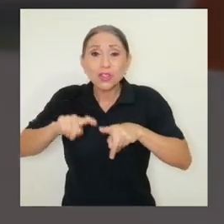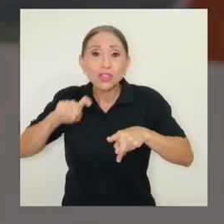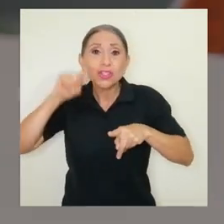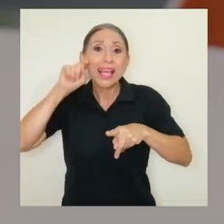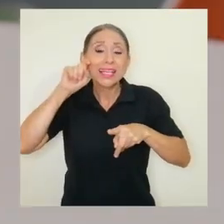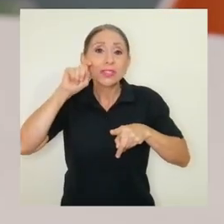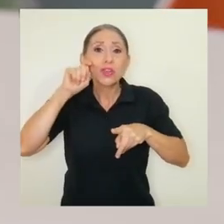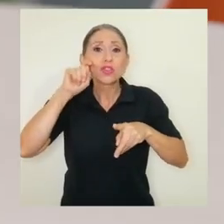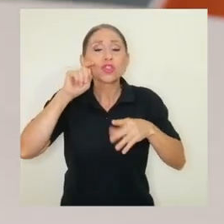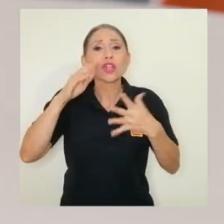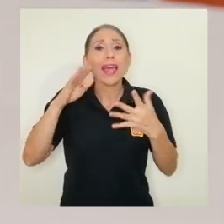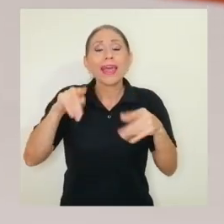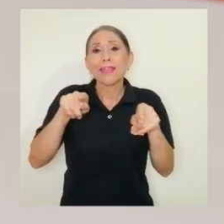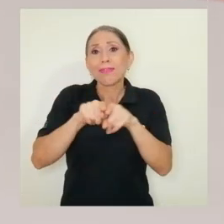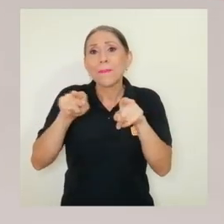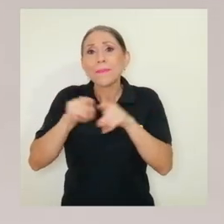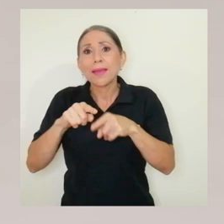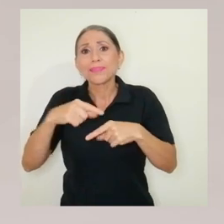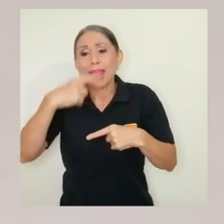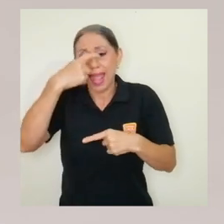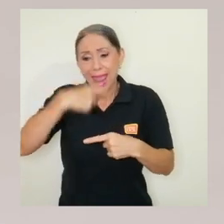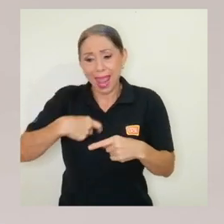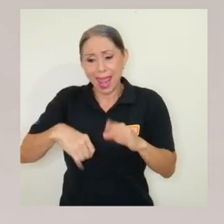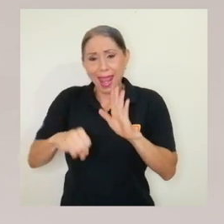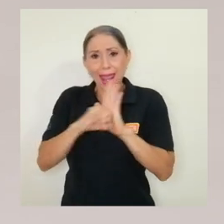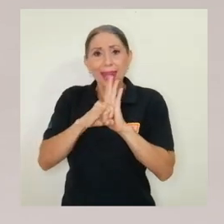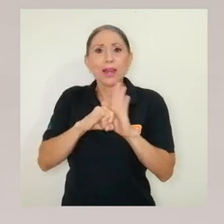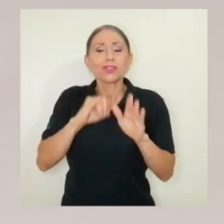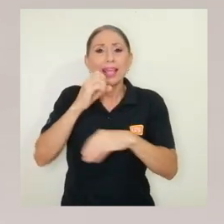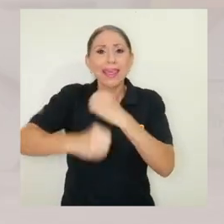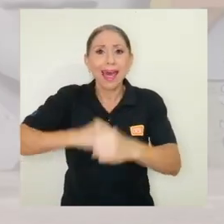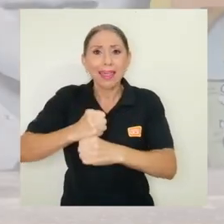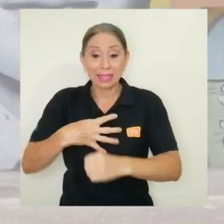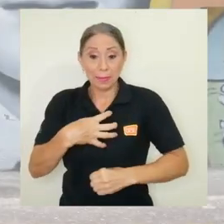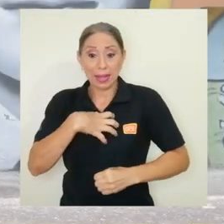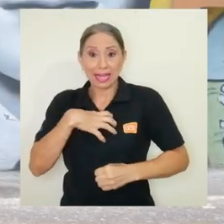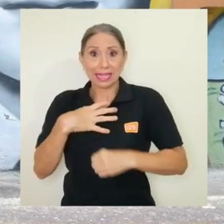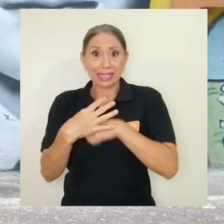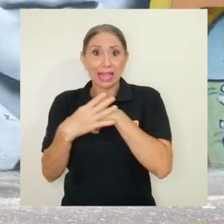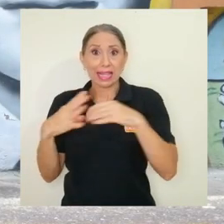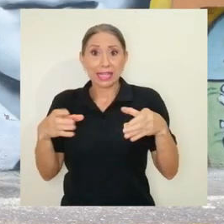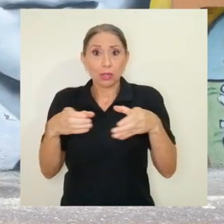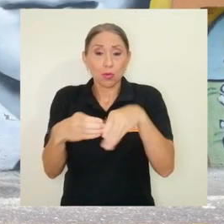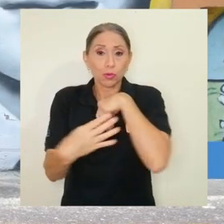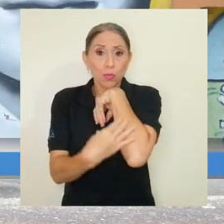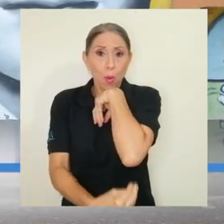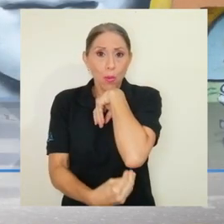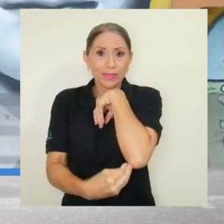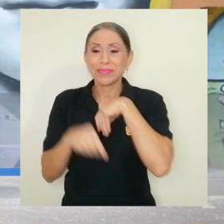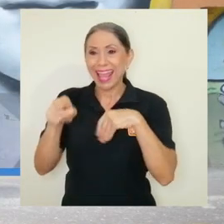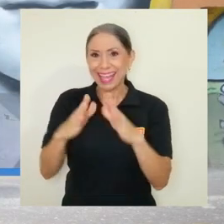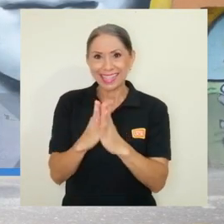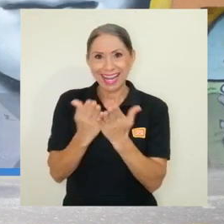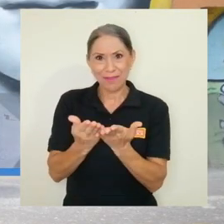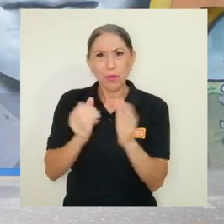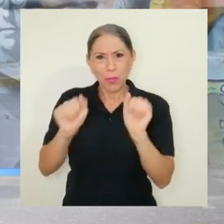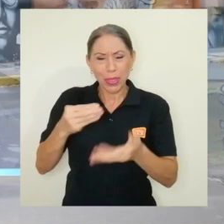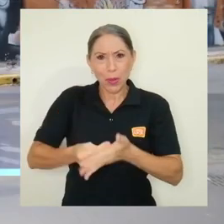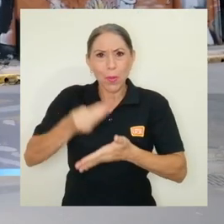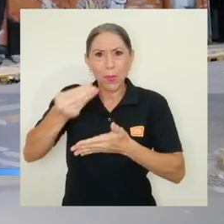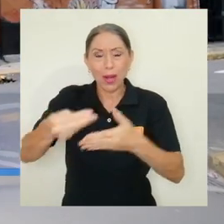edades, pertenecientes a los sectores pobres de la sociedad. Este libro está disponible en la librería